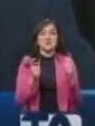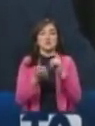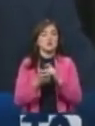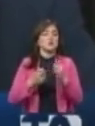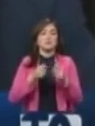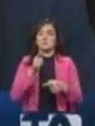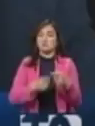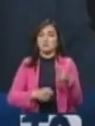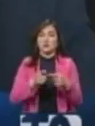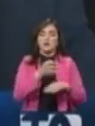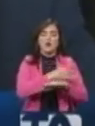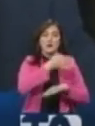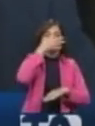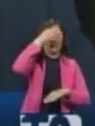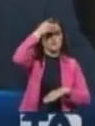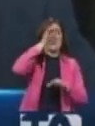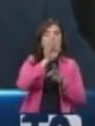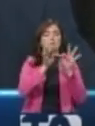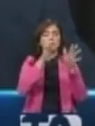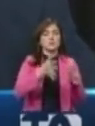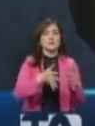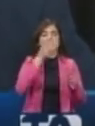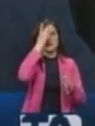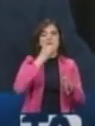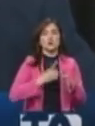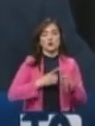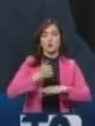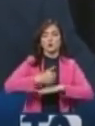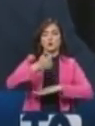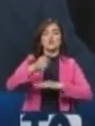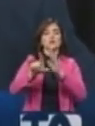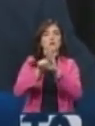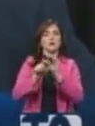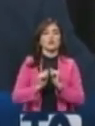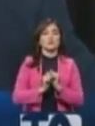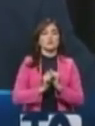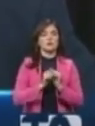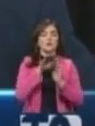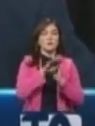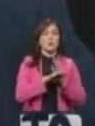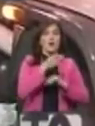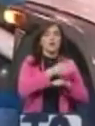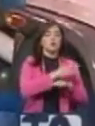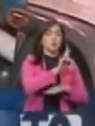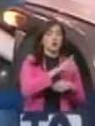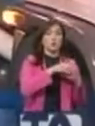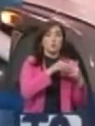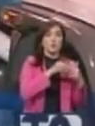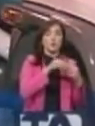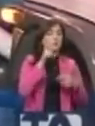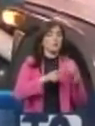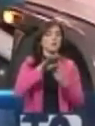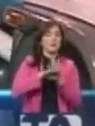nueva ordenanza que estipule la baja, ¿no es cierto?, del dólar de los dos que estamos cobrando actualmente en Aloha. El bloqueo